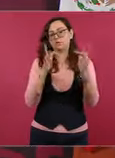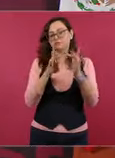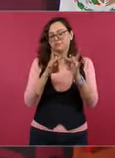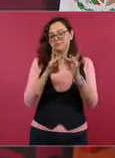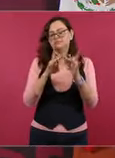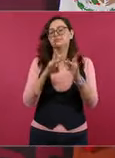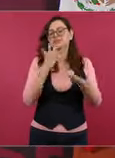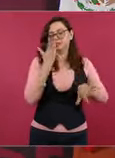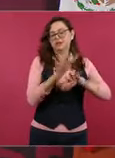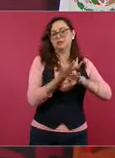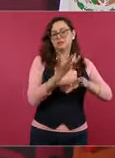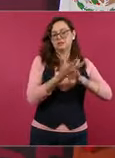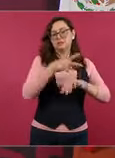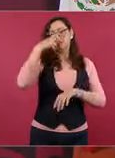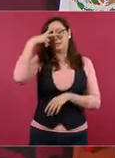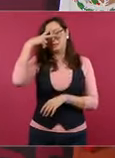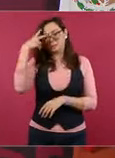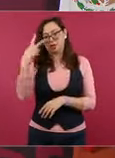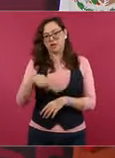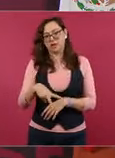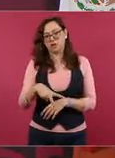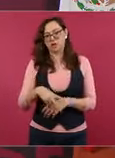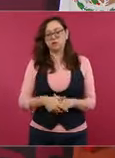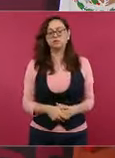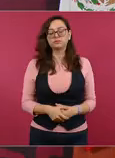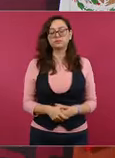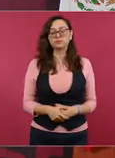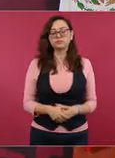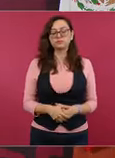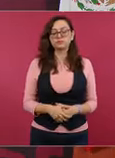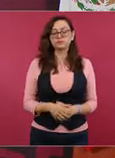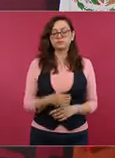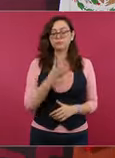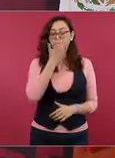nuestra independencia, nuestra soberanía.